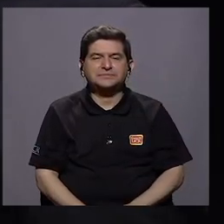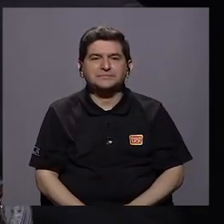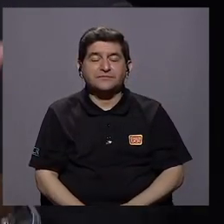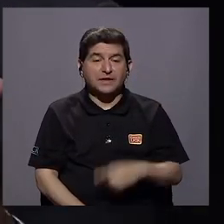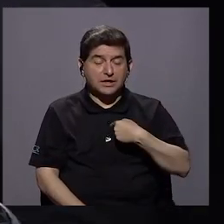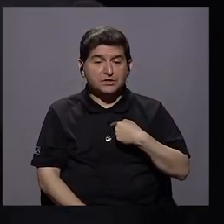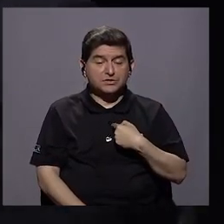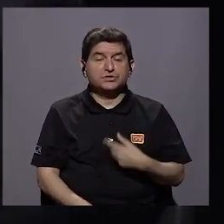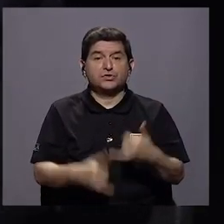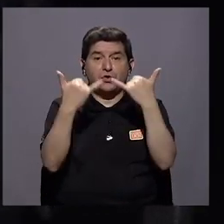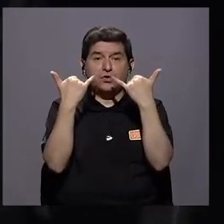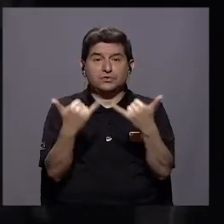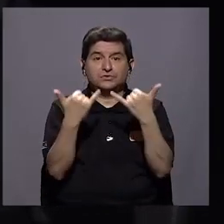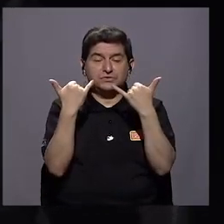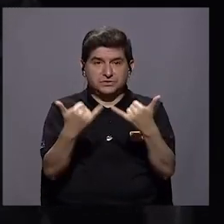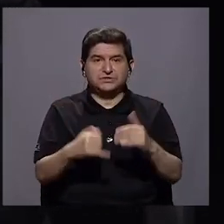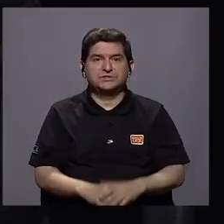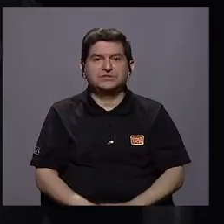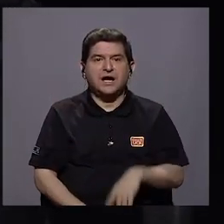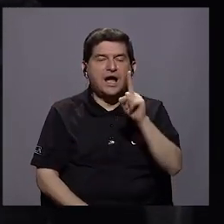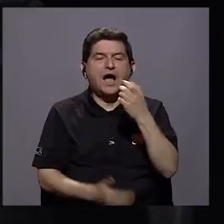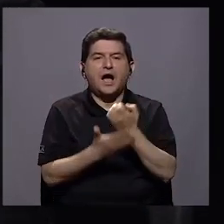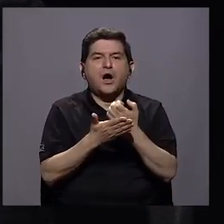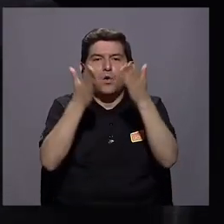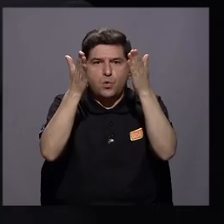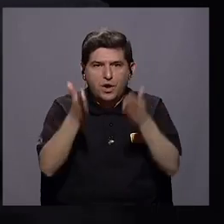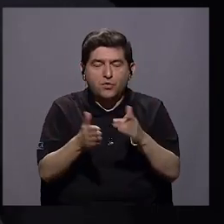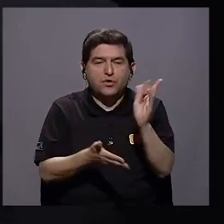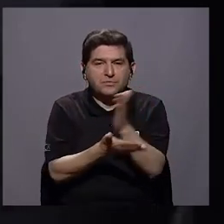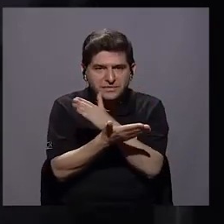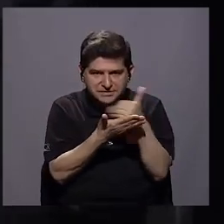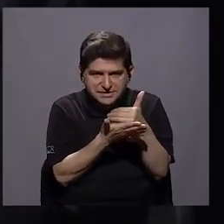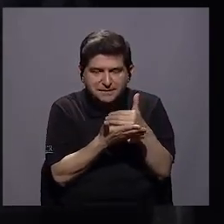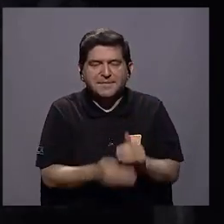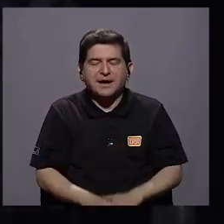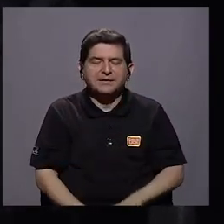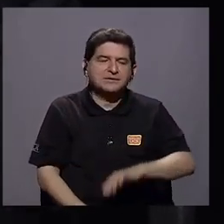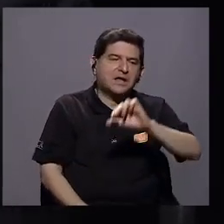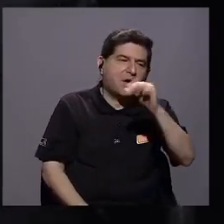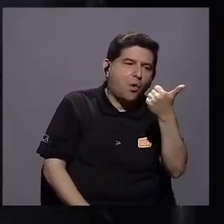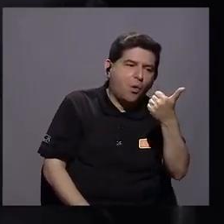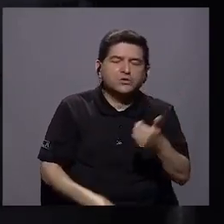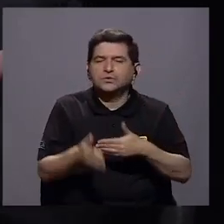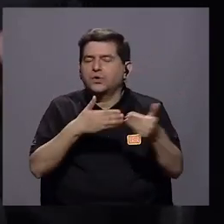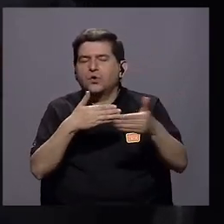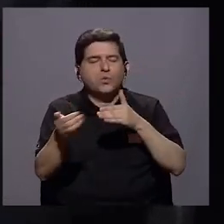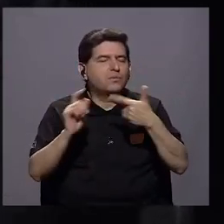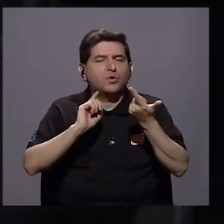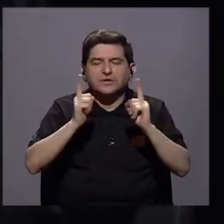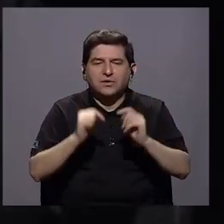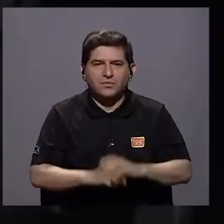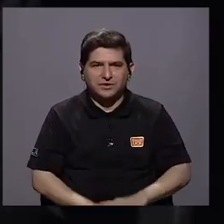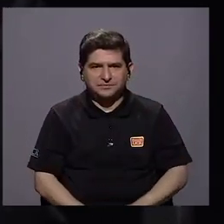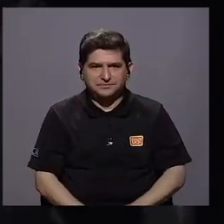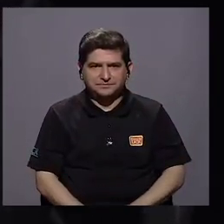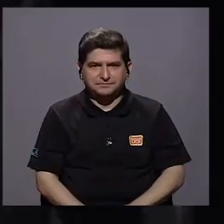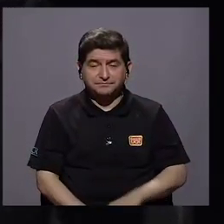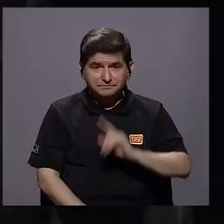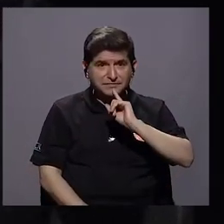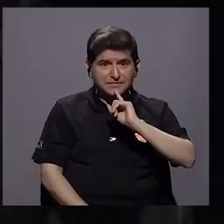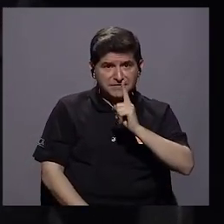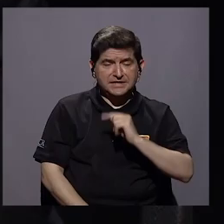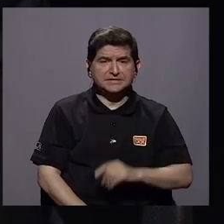75. Y he visto muchos economistas de un lado, de otro, no importa el lado, que llegan